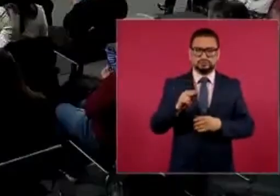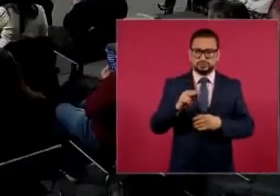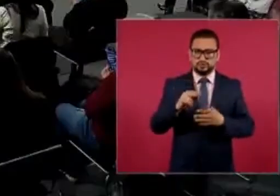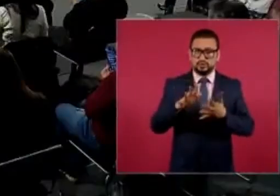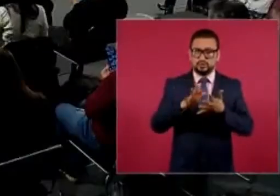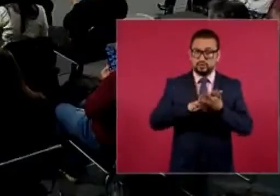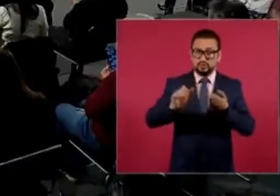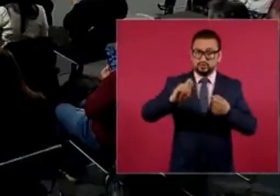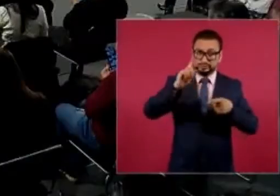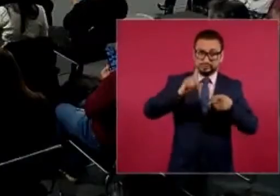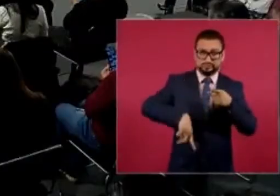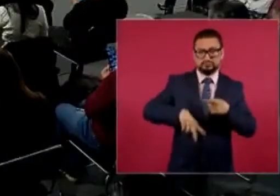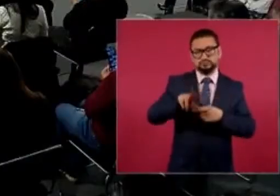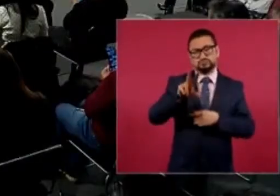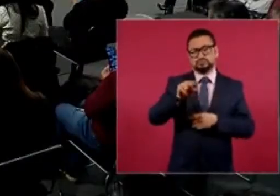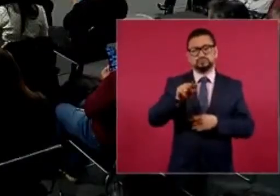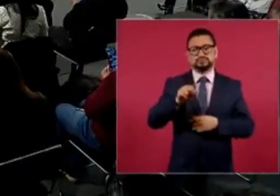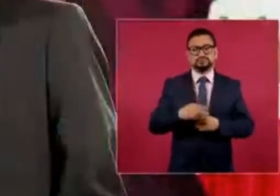destruya,